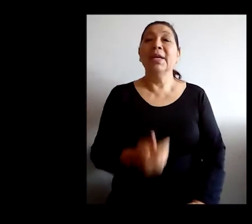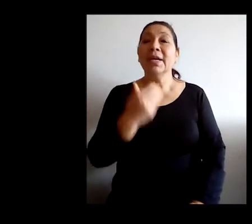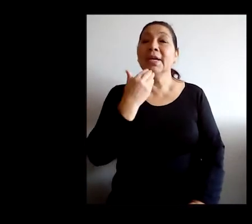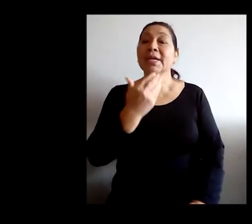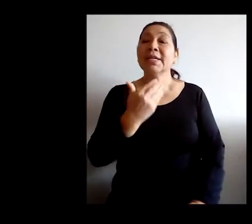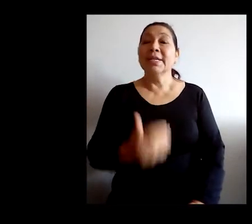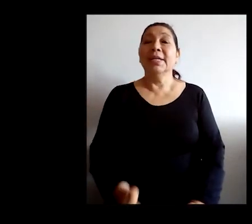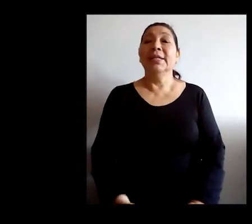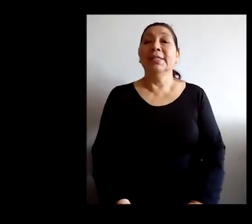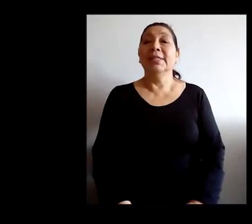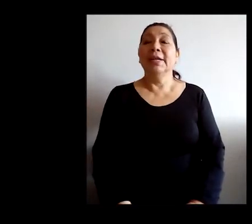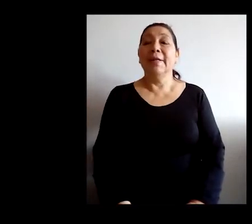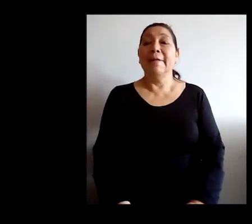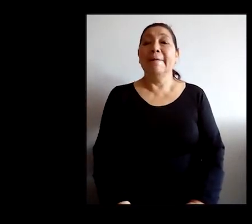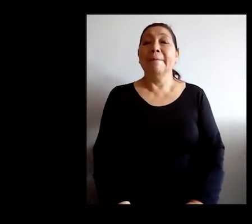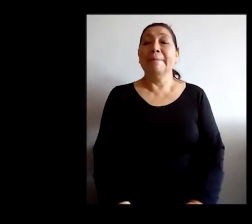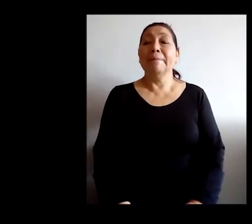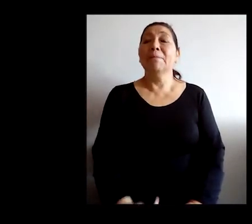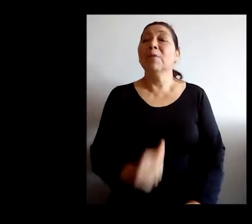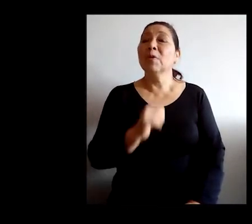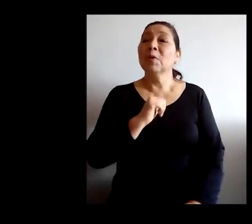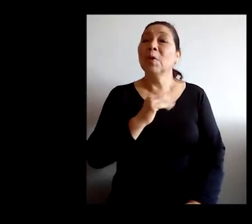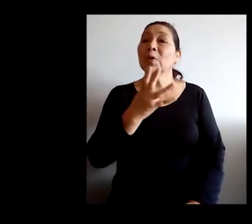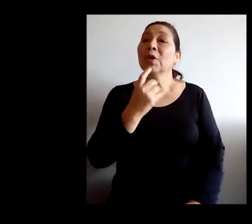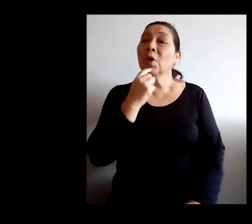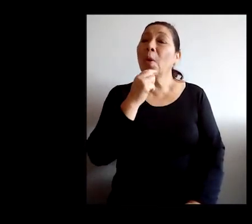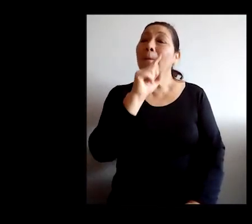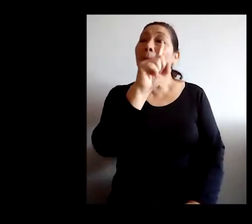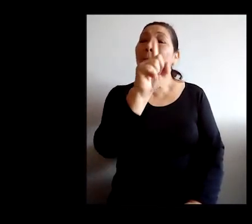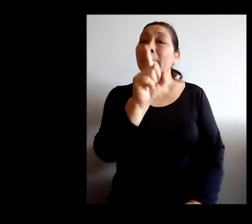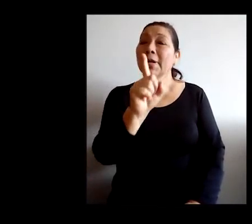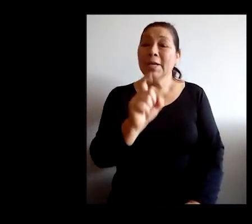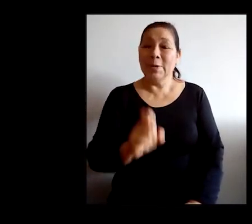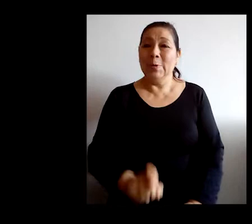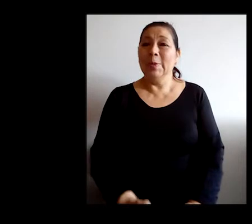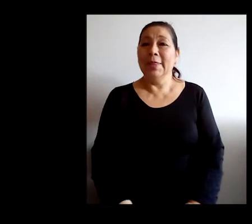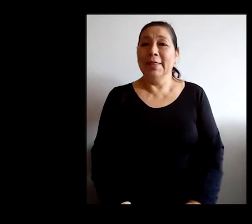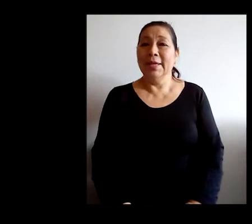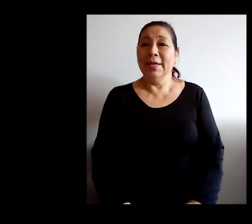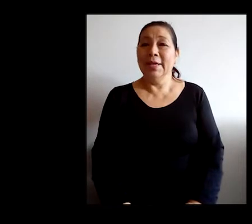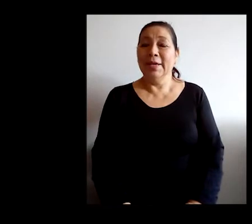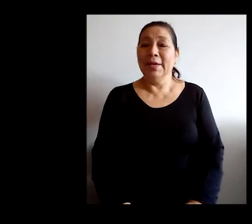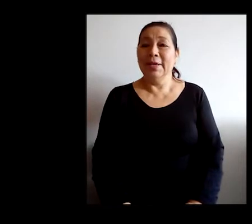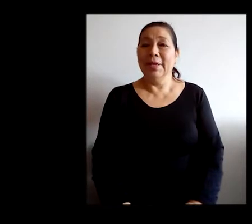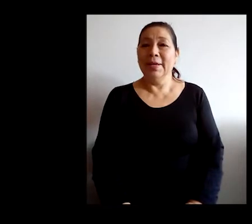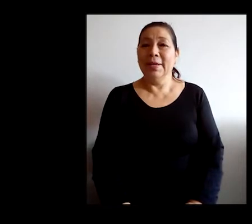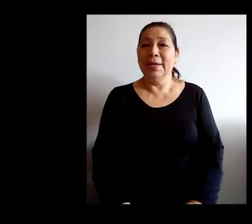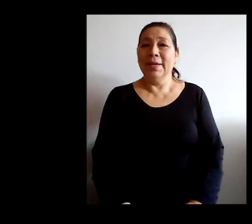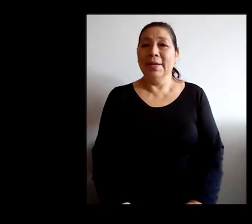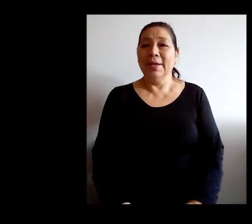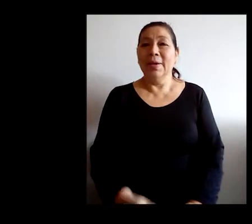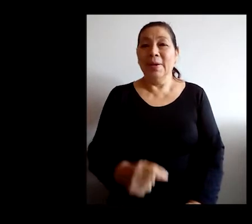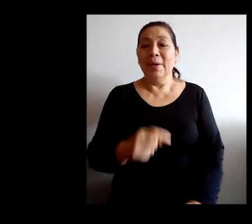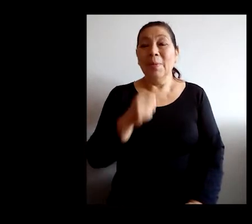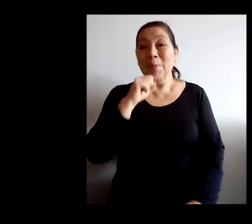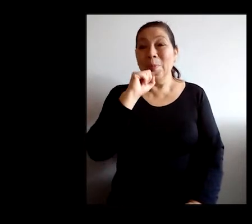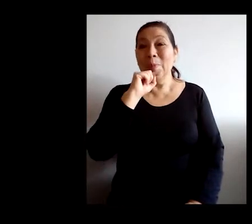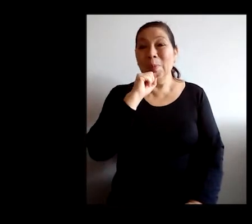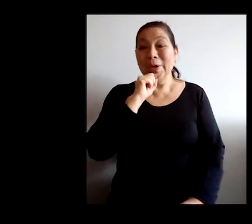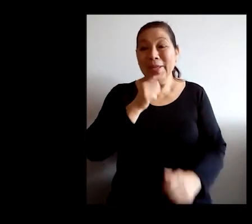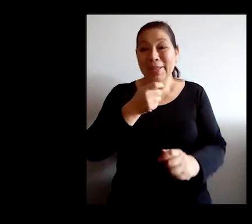muchas gracias, señora presidenta. Yo quisiera preguntarle a la